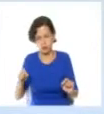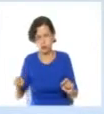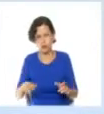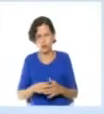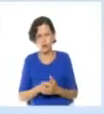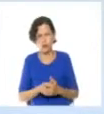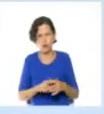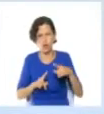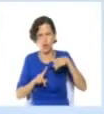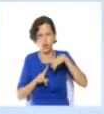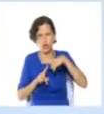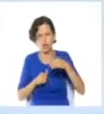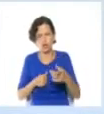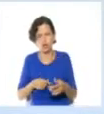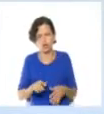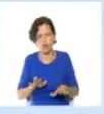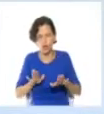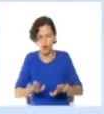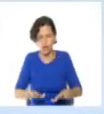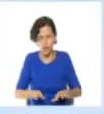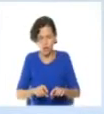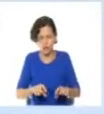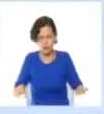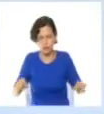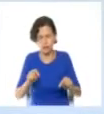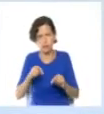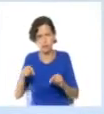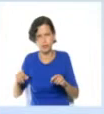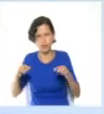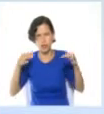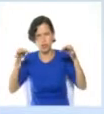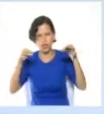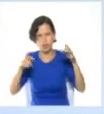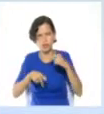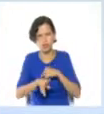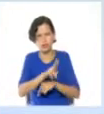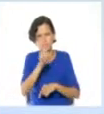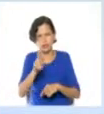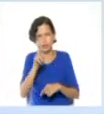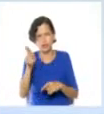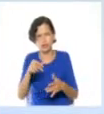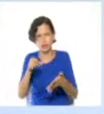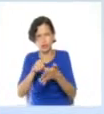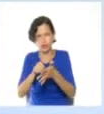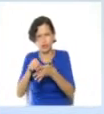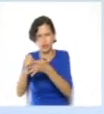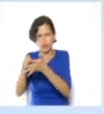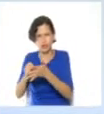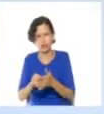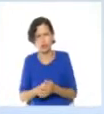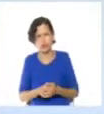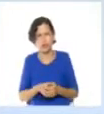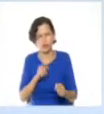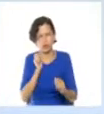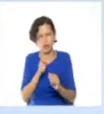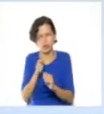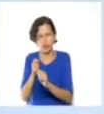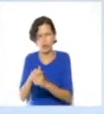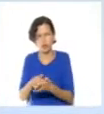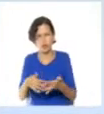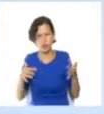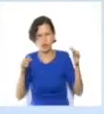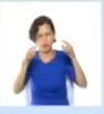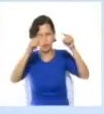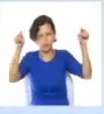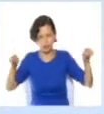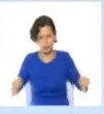T, o fijar las reglas y las hojas utilizando chinches o chinchetas o clavitos a una madera